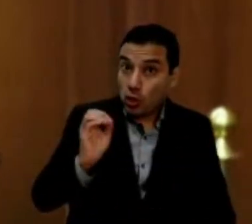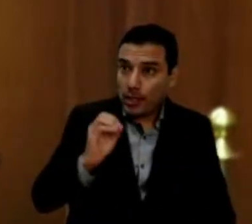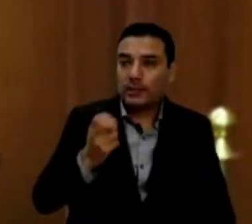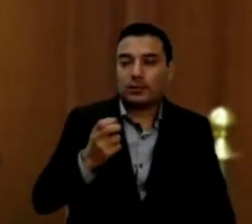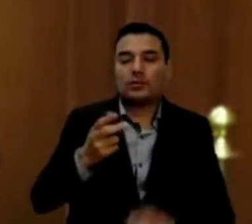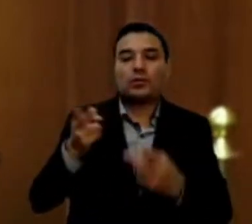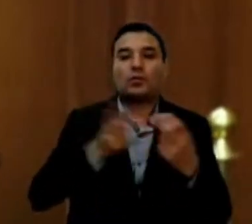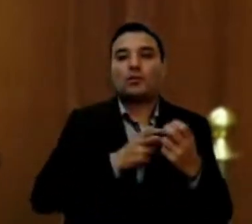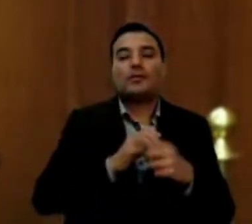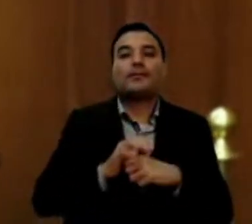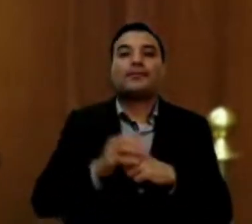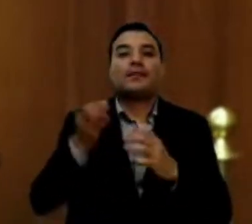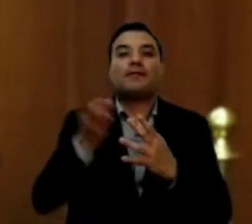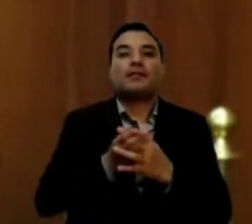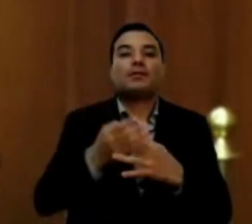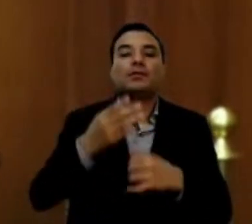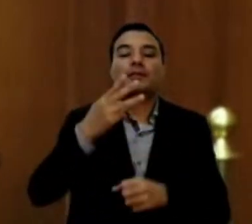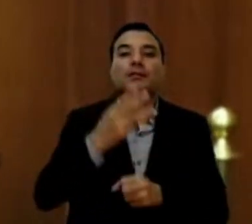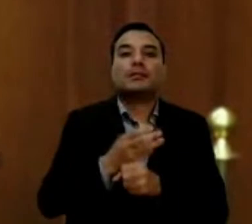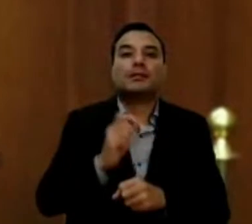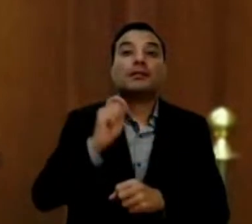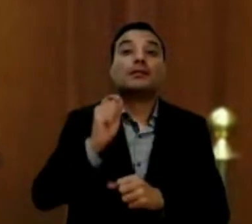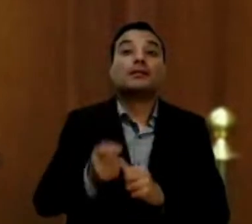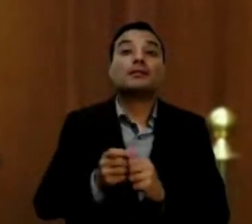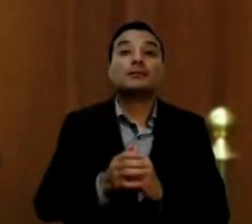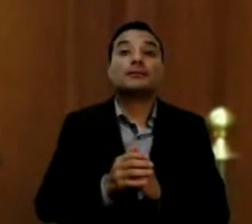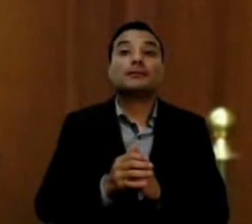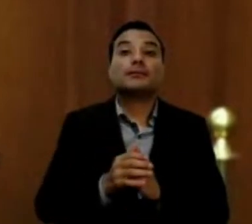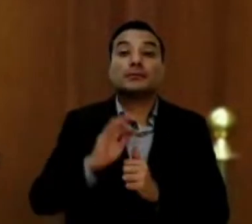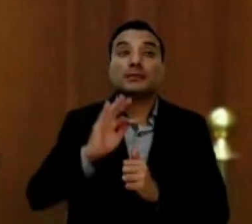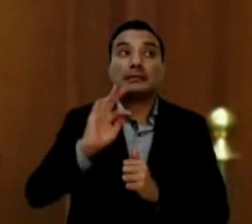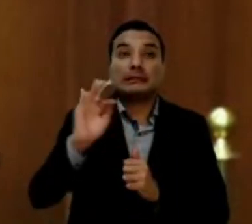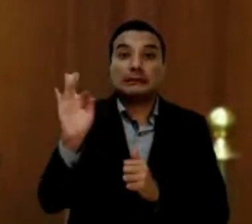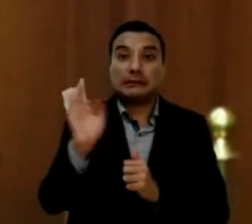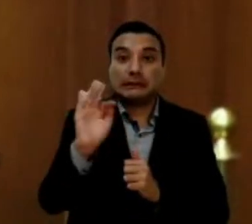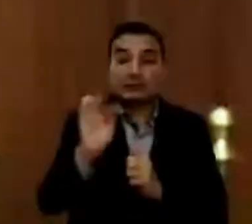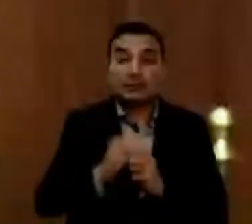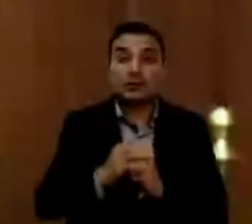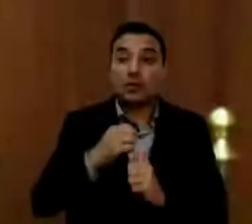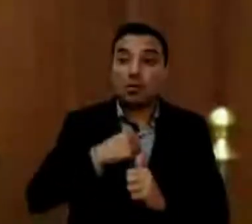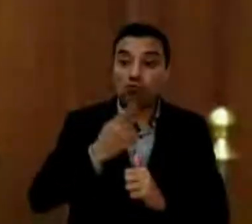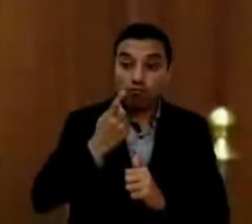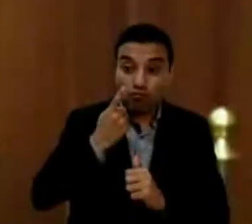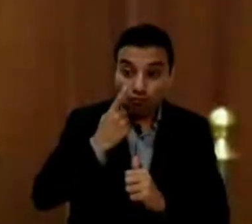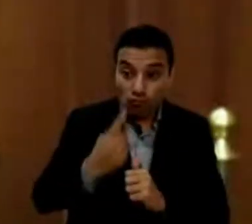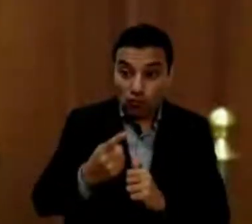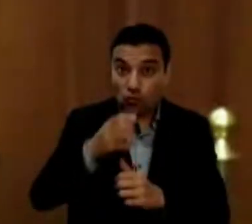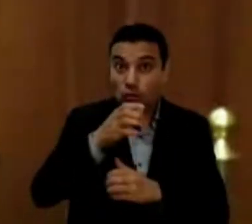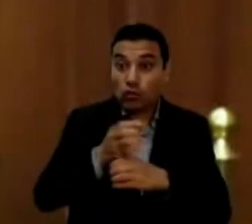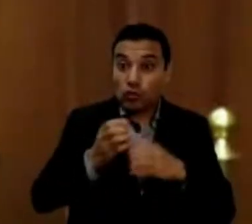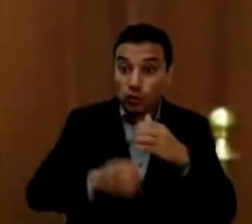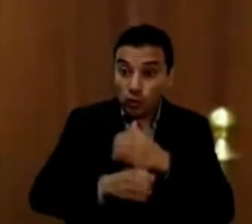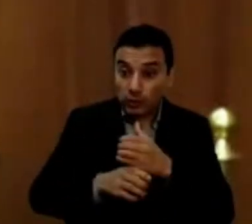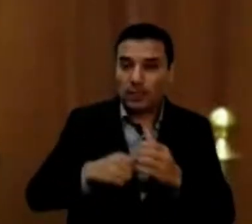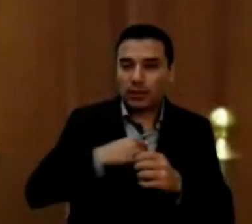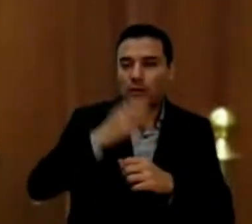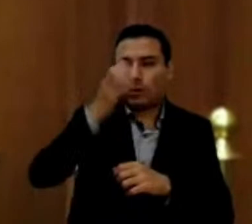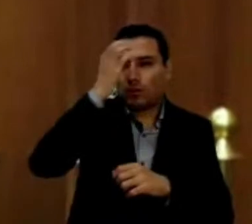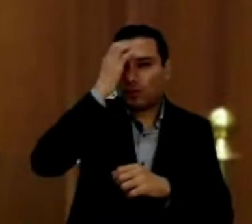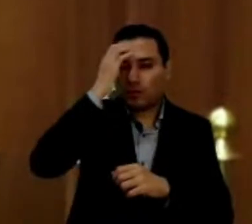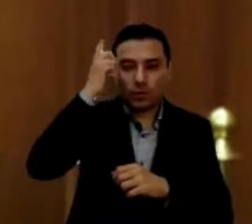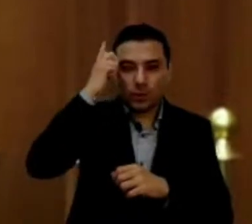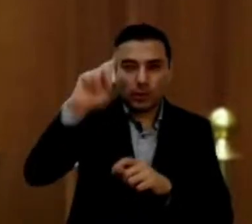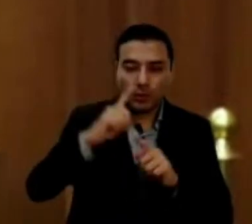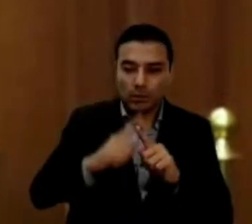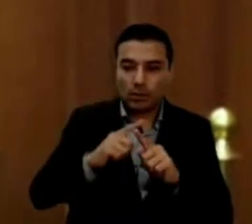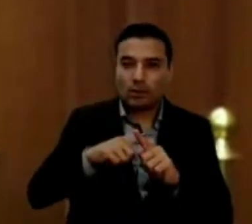tercero, fracción tercera, se encuentre un bien perdido y no lo devuelva a su dueño sabiendo quién es. Derivado